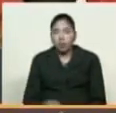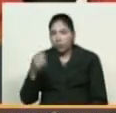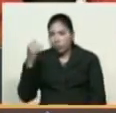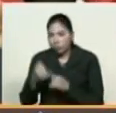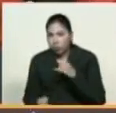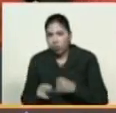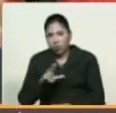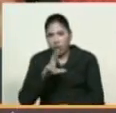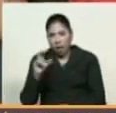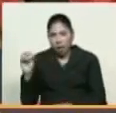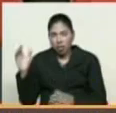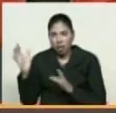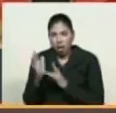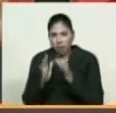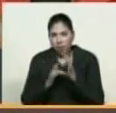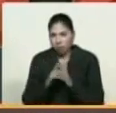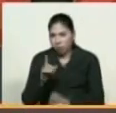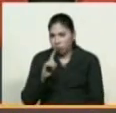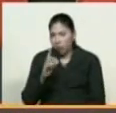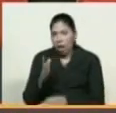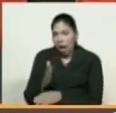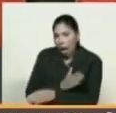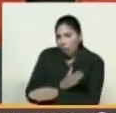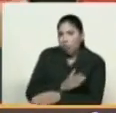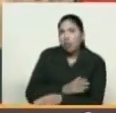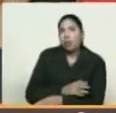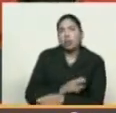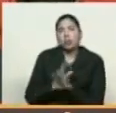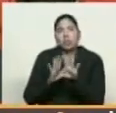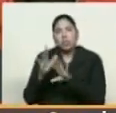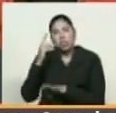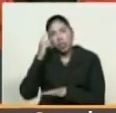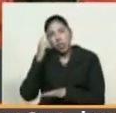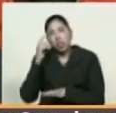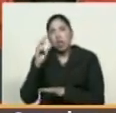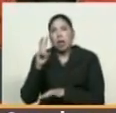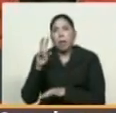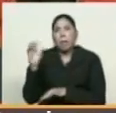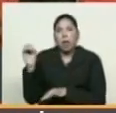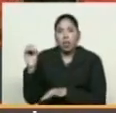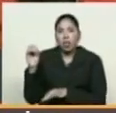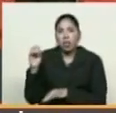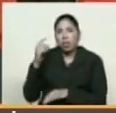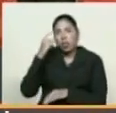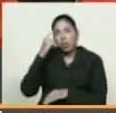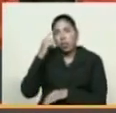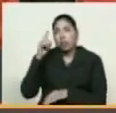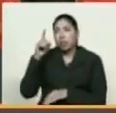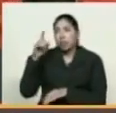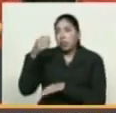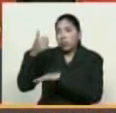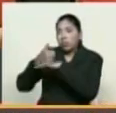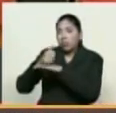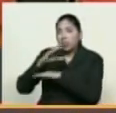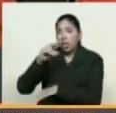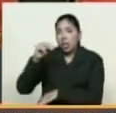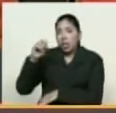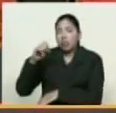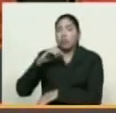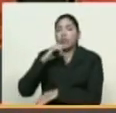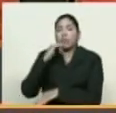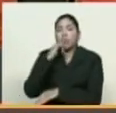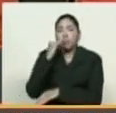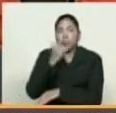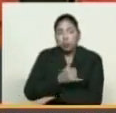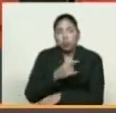abril, se va a hacer antes, puede ser un mes, puede ser 15 días, puede ser 20 días, cuando el CNE diga, ese día será. Nosotros tenemos